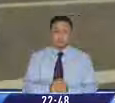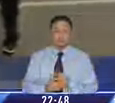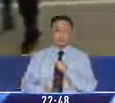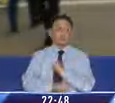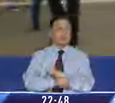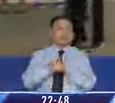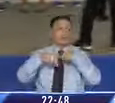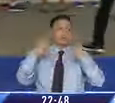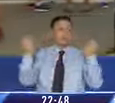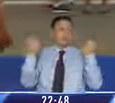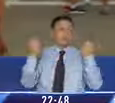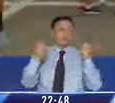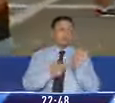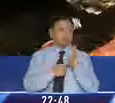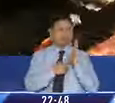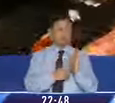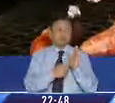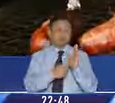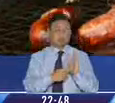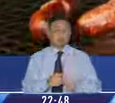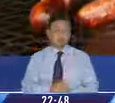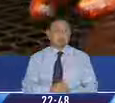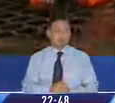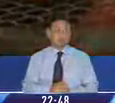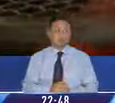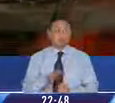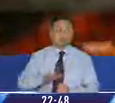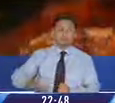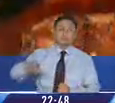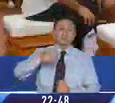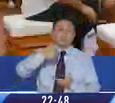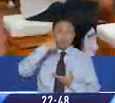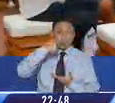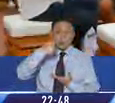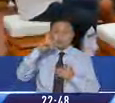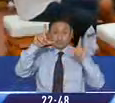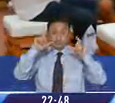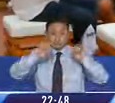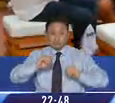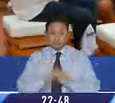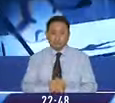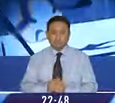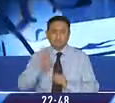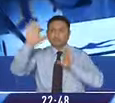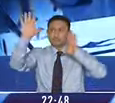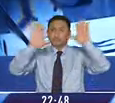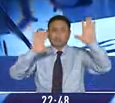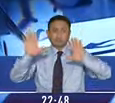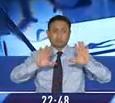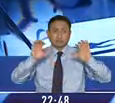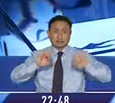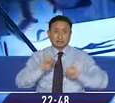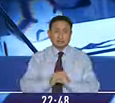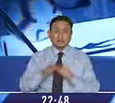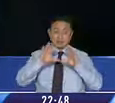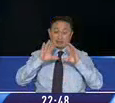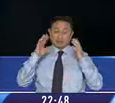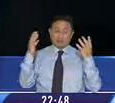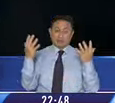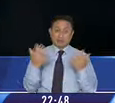habrán presentaciones artísticas, exposiciones, áreas de comida, fotografías y un museo, donde se podrá ver de cerca el balón con el que